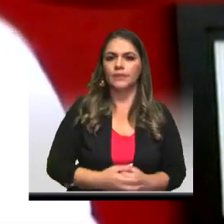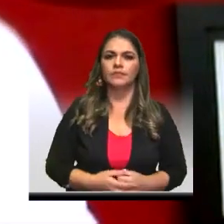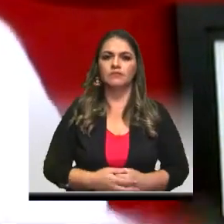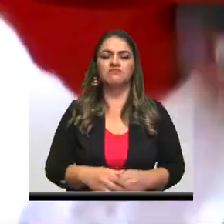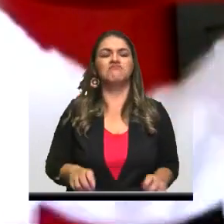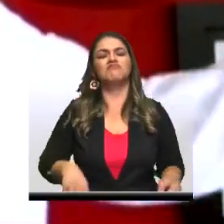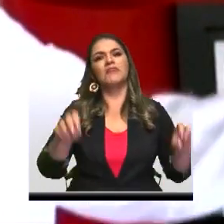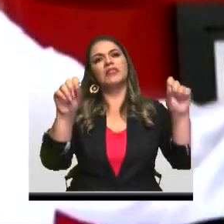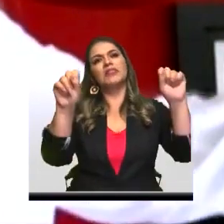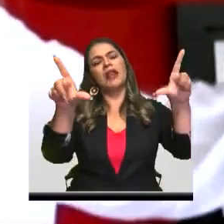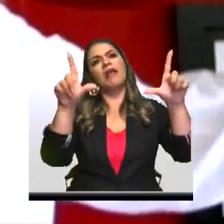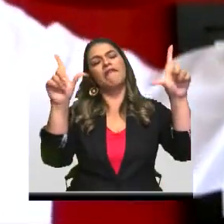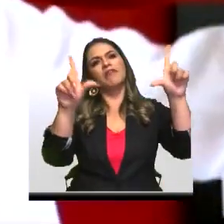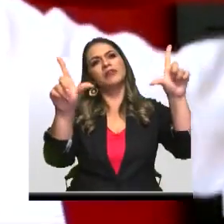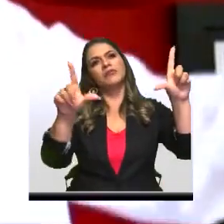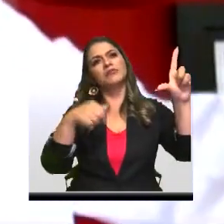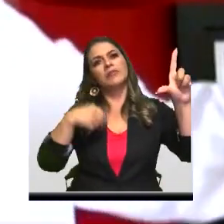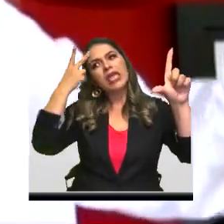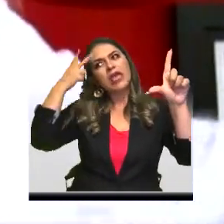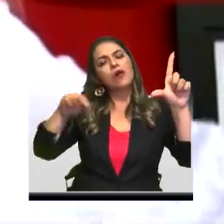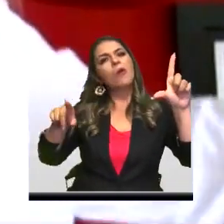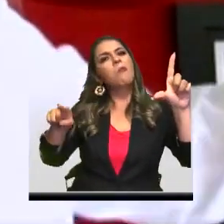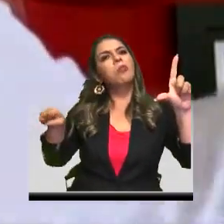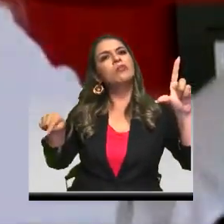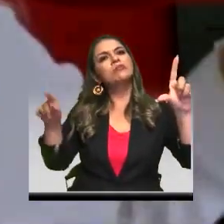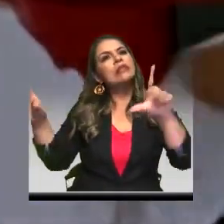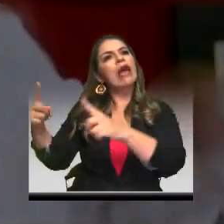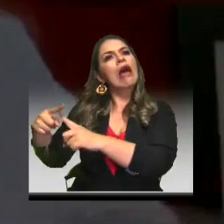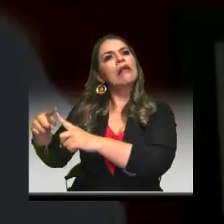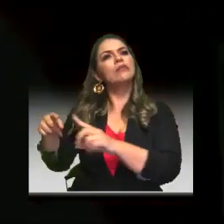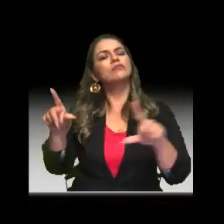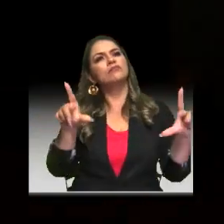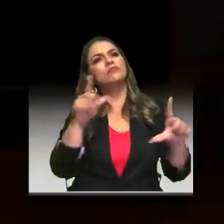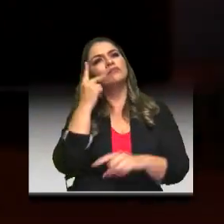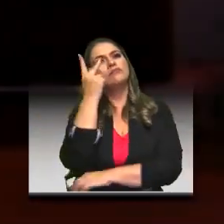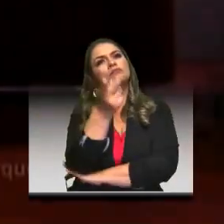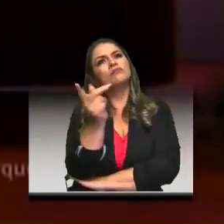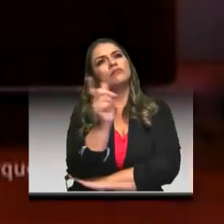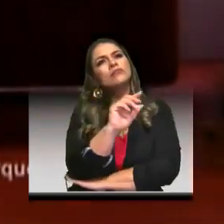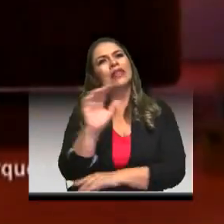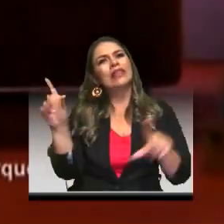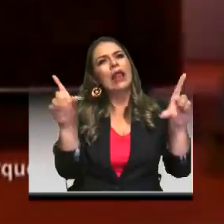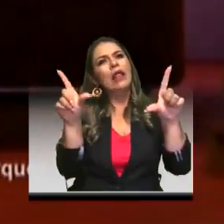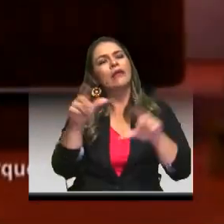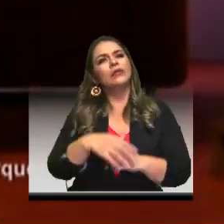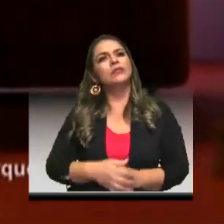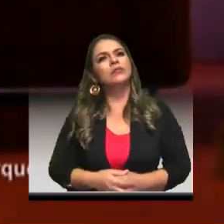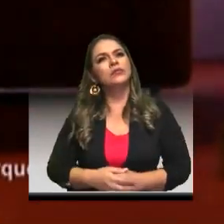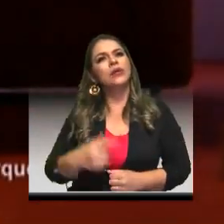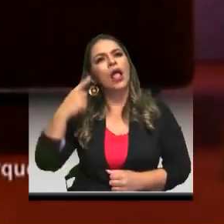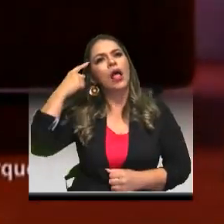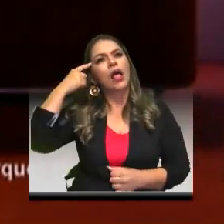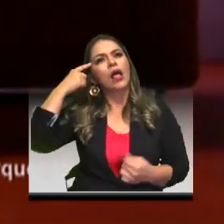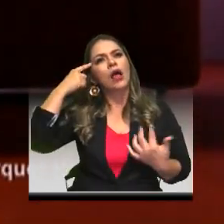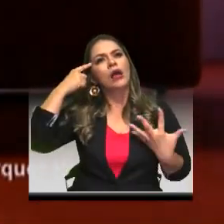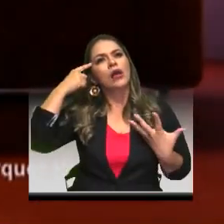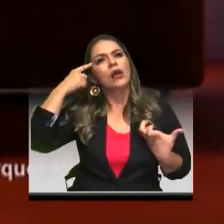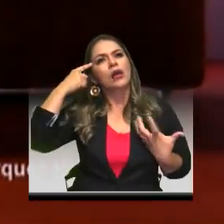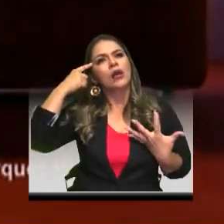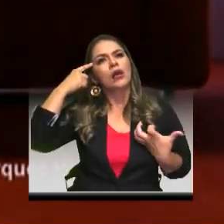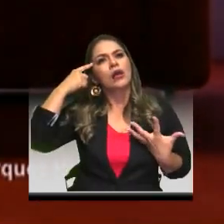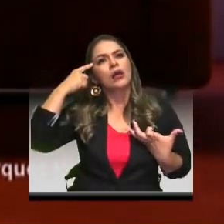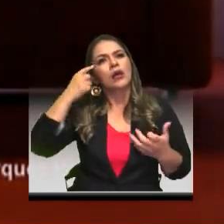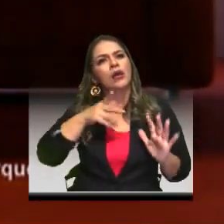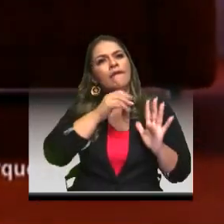viendo la tele, están mis hijos ahí haciendo sus tareas y demás, y de pronto me viene como esa necesidad, ¿no?